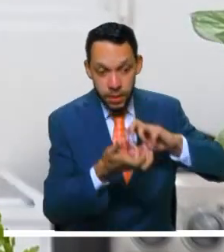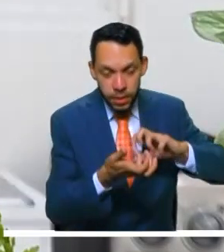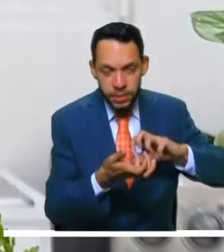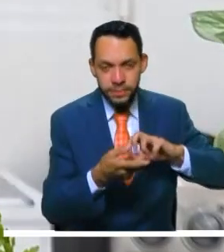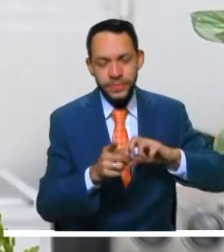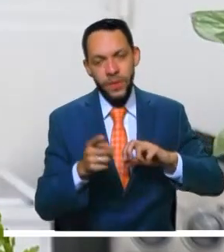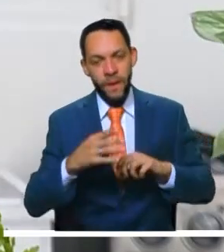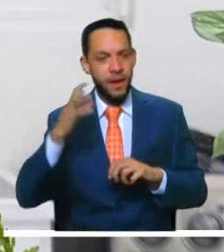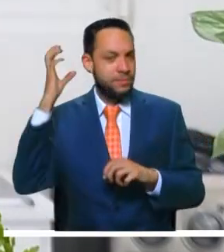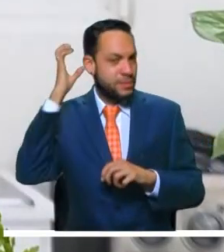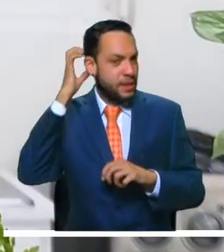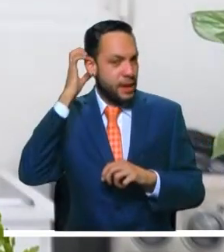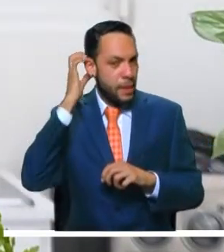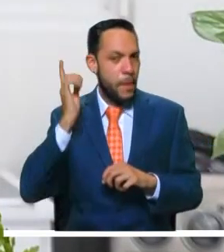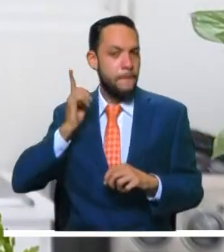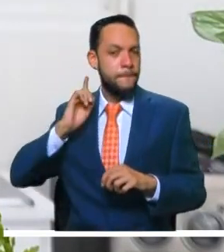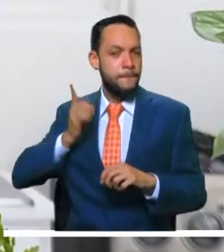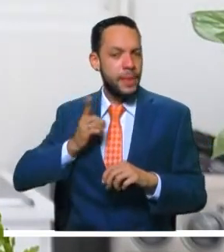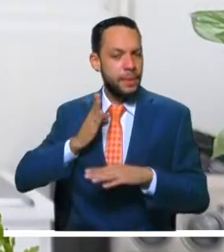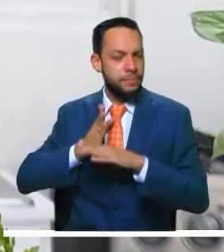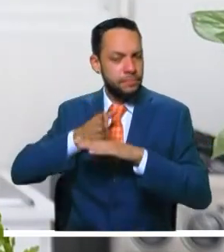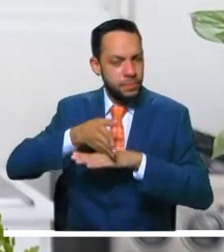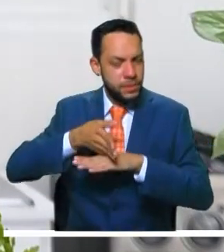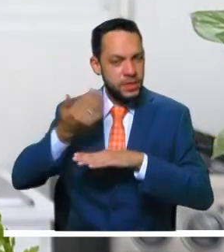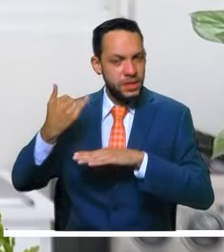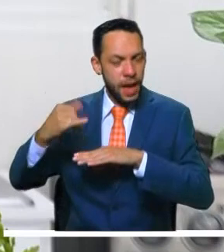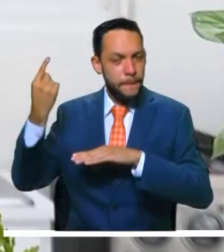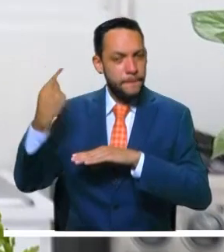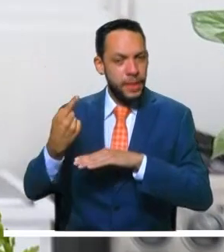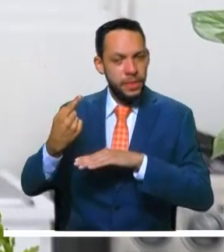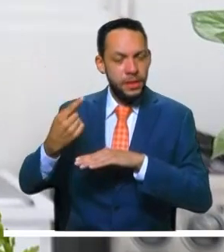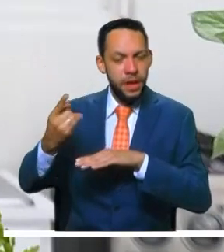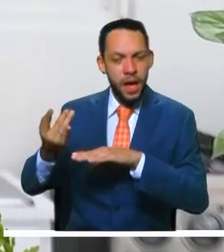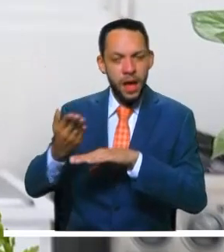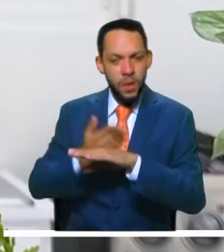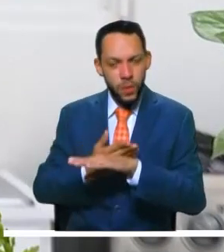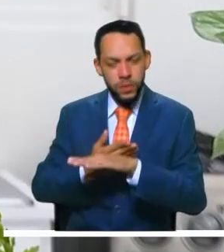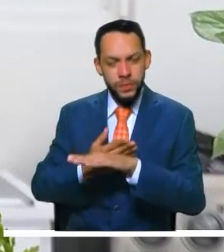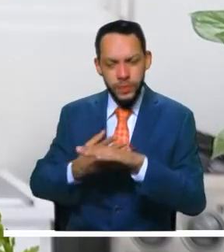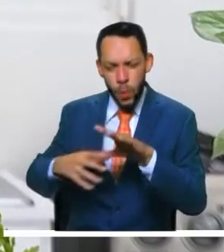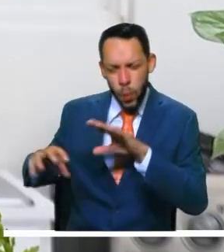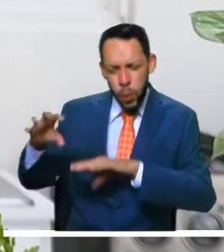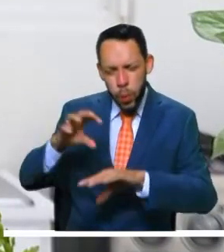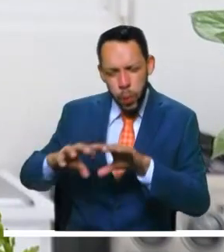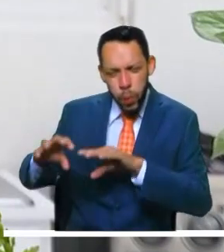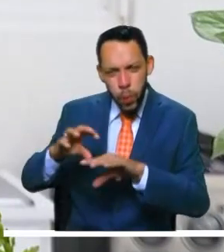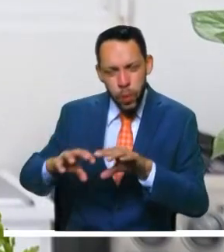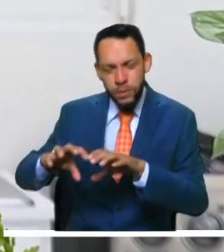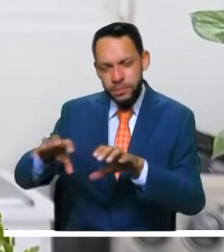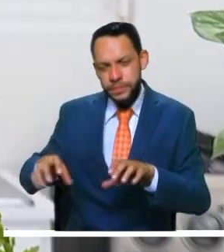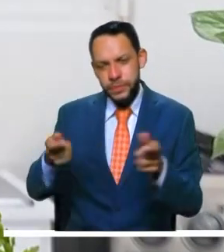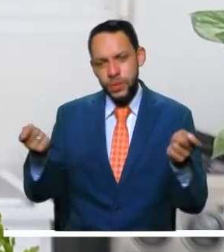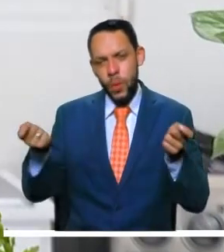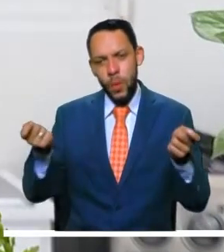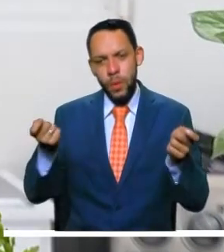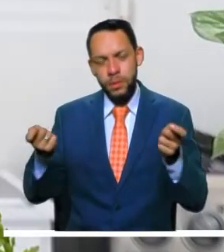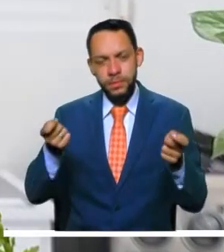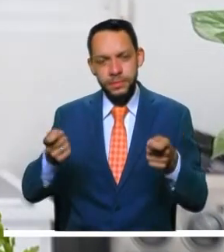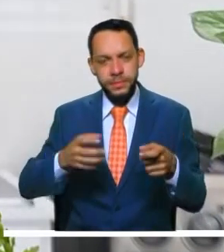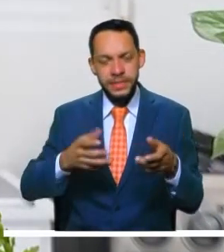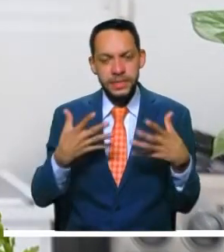el cerebro se lo pide, porque a nivel del cerebro hay unos núcleos que son los que controlan el centro